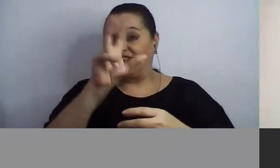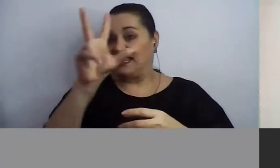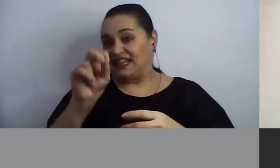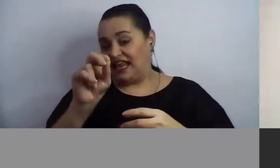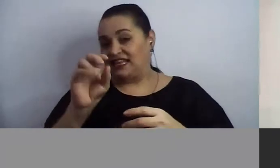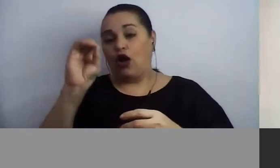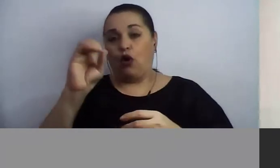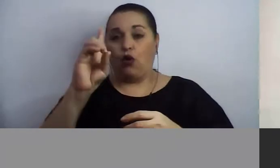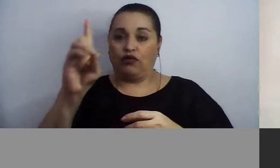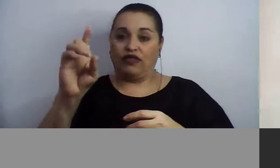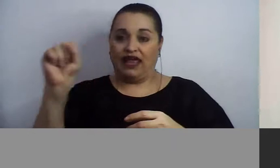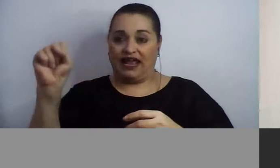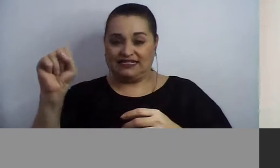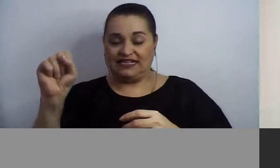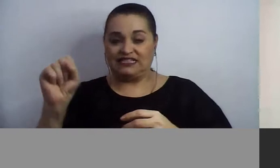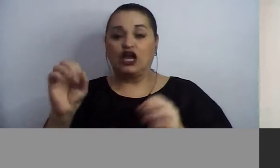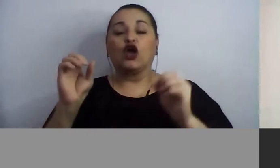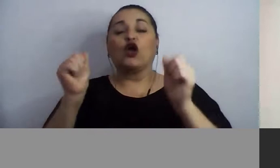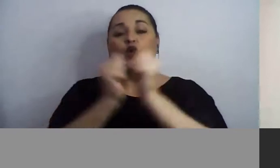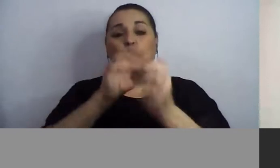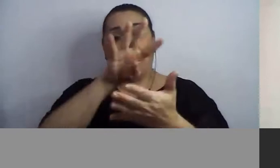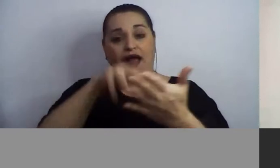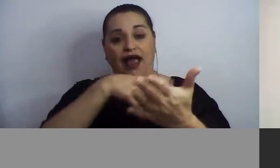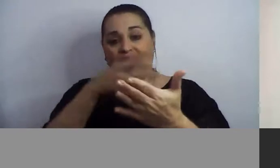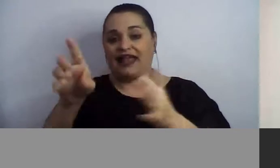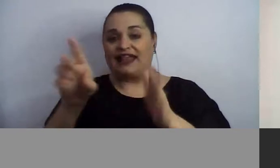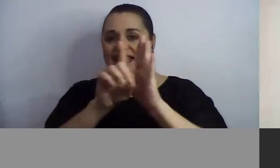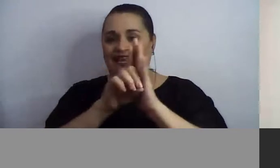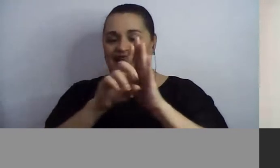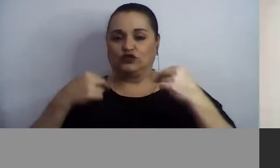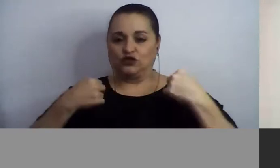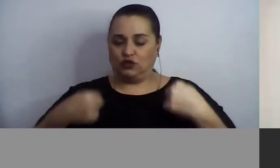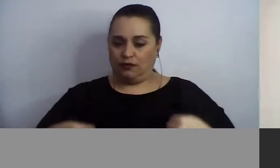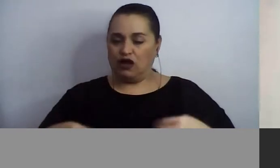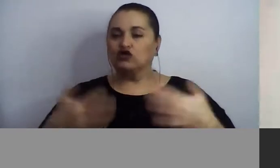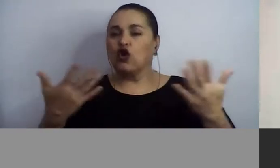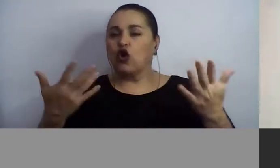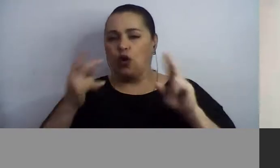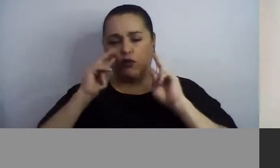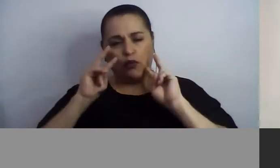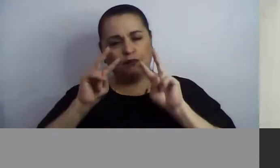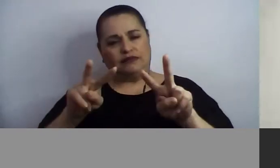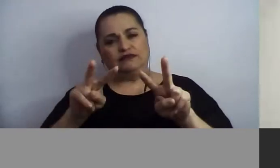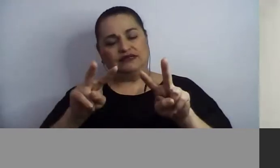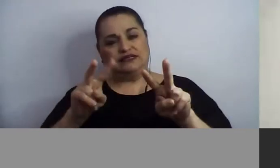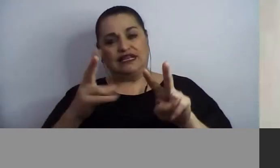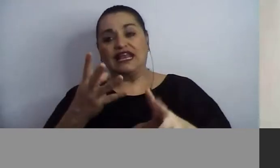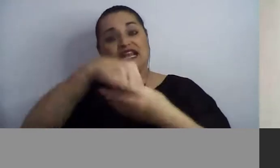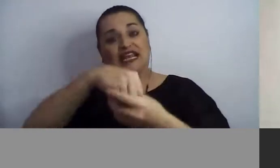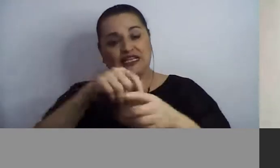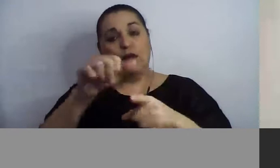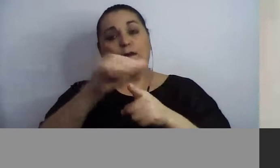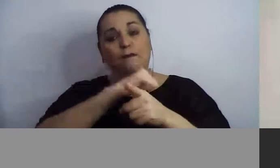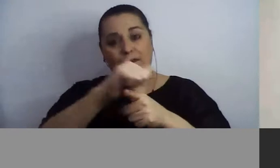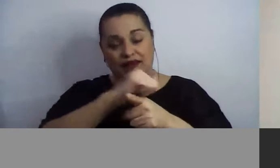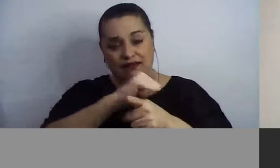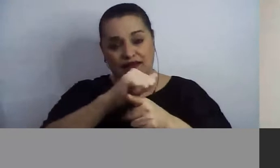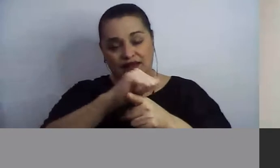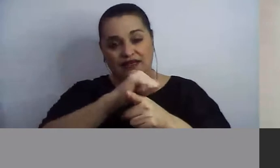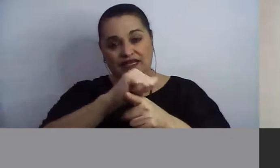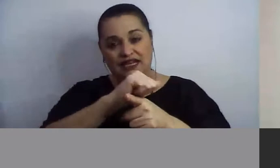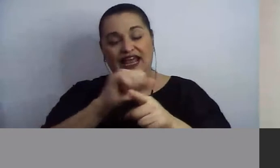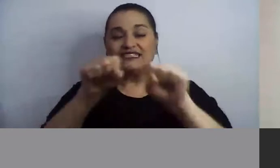ODS con la Agenda de Derechos Humanos y cómo visibilizar esta integración de forma práctica desde